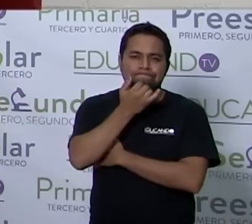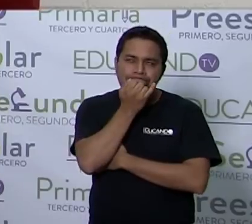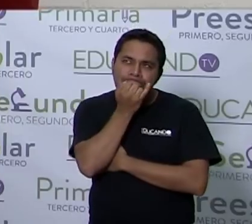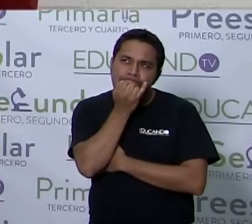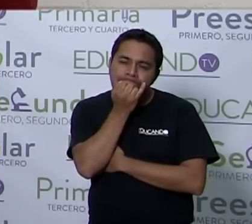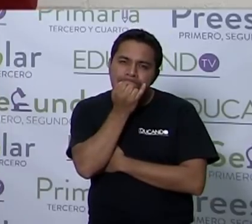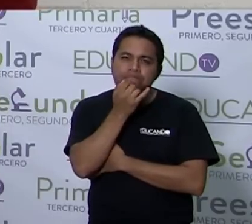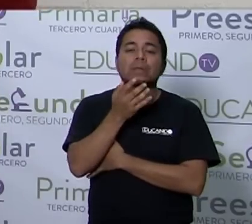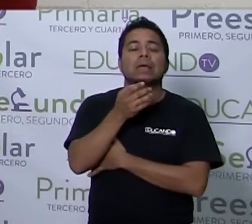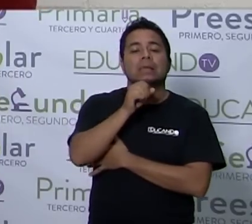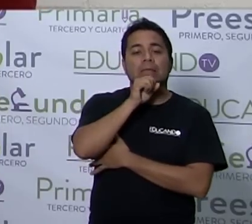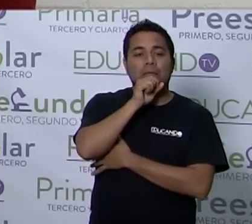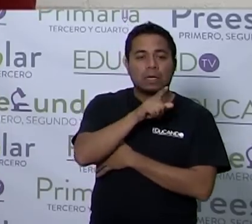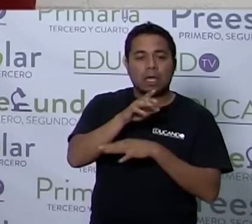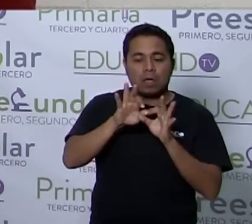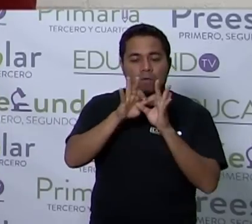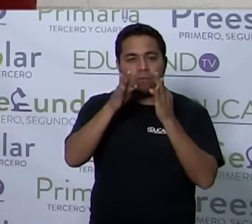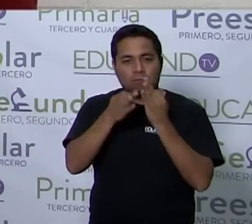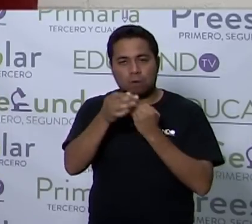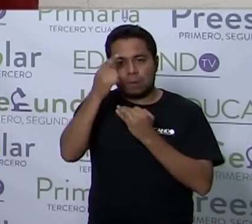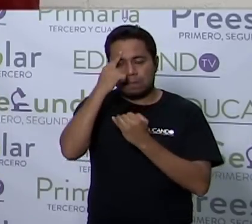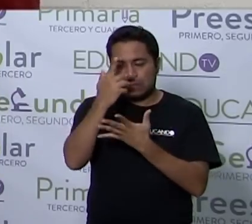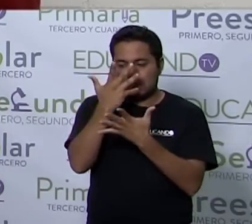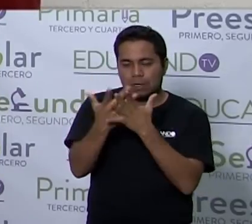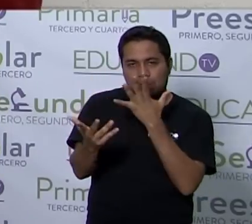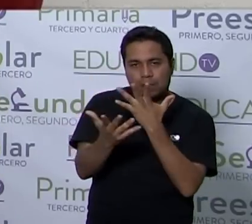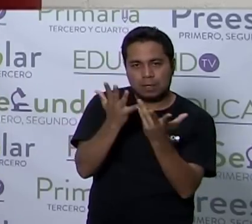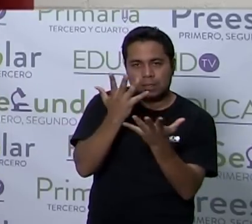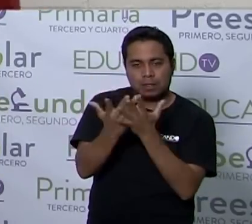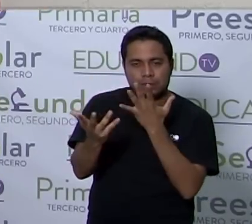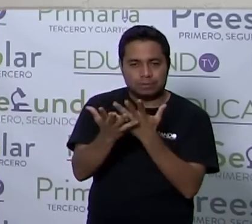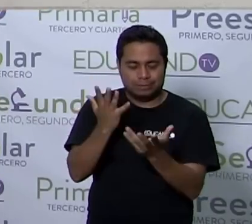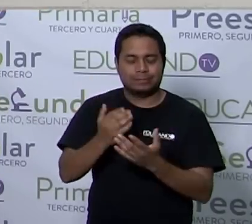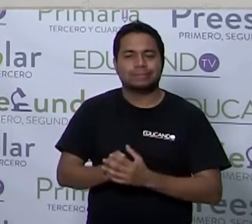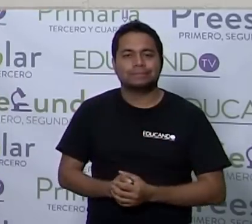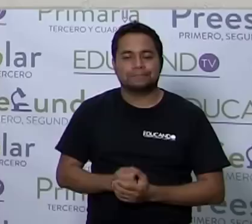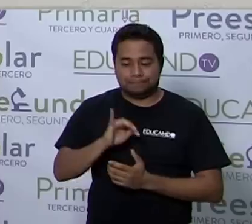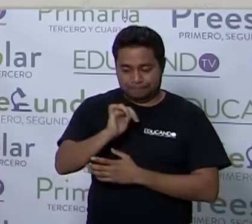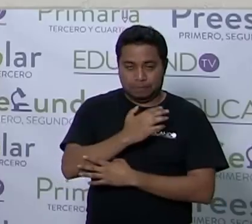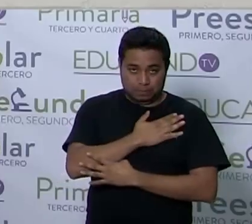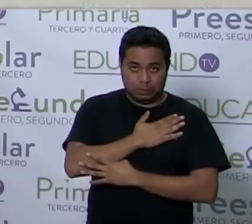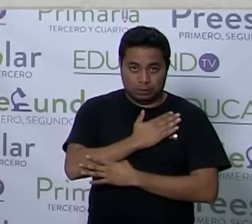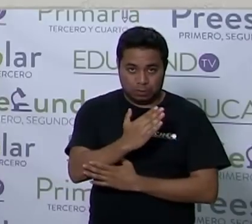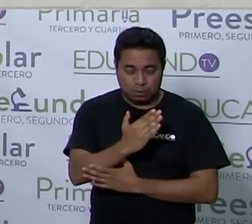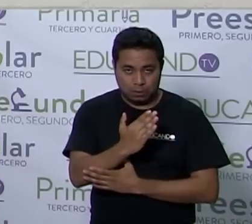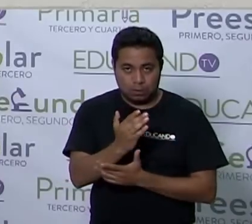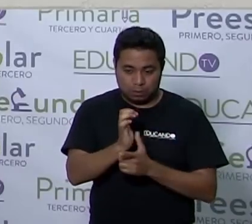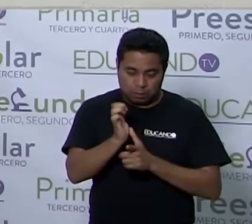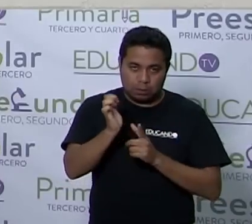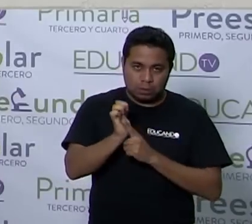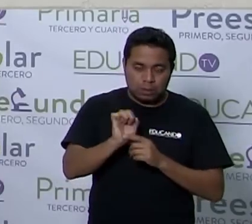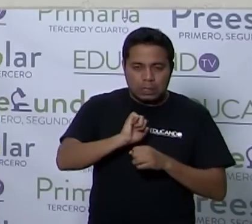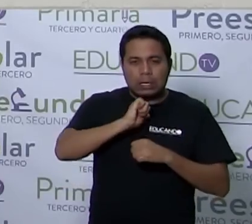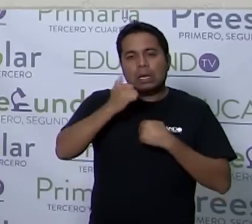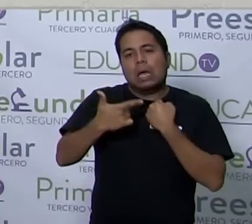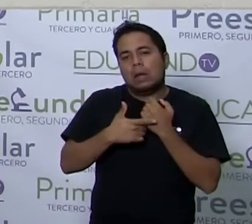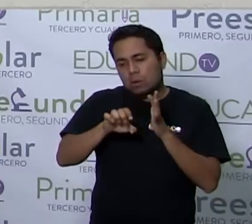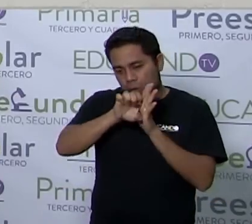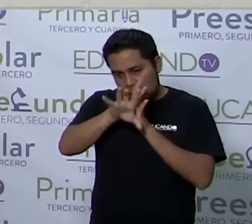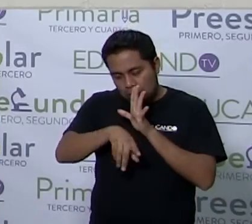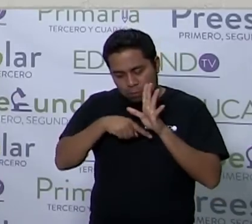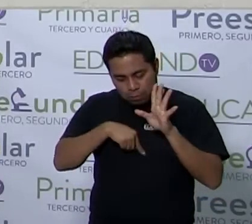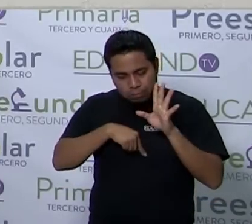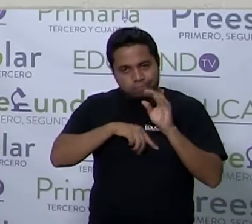De la forma de hacer las cosas, ¿sí? Bueno, vamos entonces a poner algunos ejemplos.